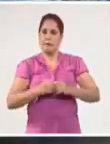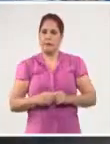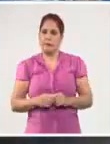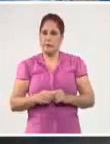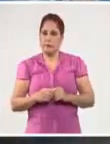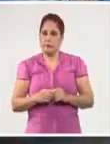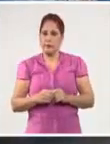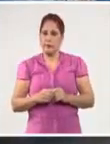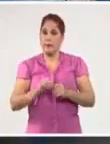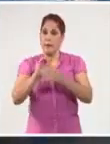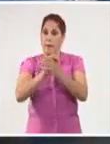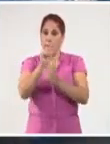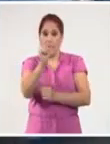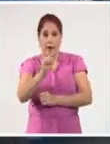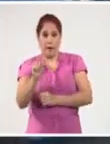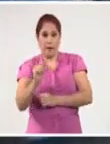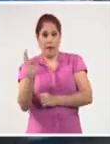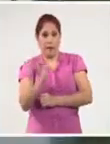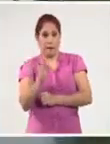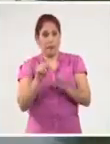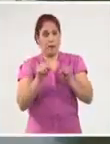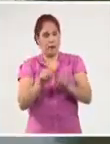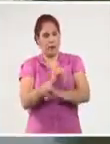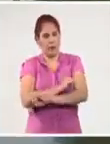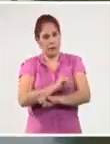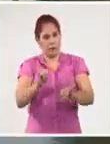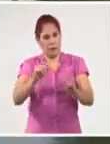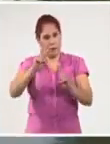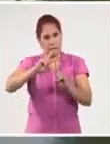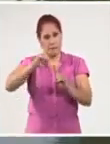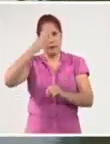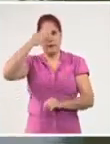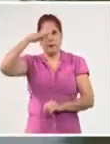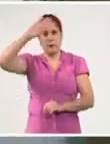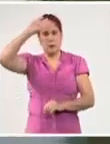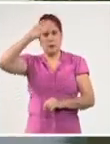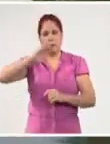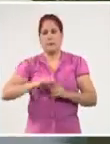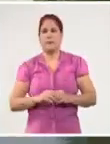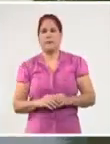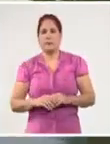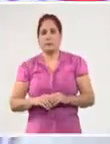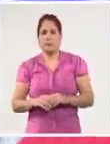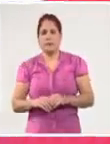Desde Mayagüez, Elvis Gil, Sistema Informativo de la Televisión Cubana.